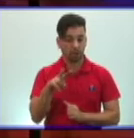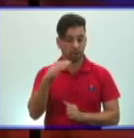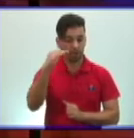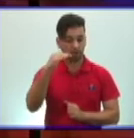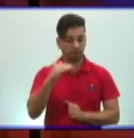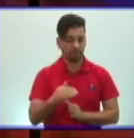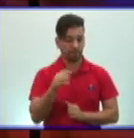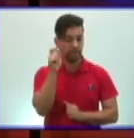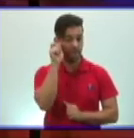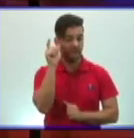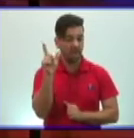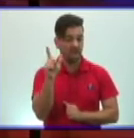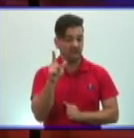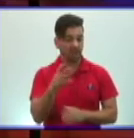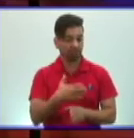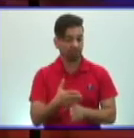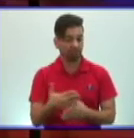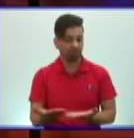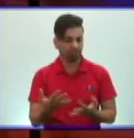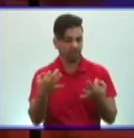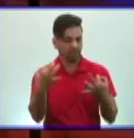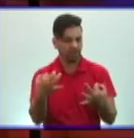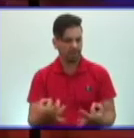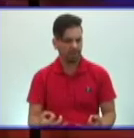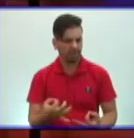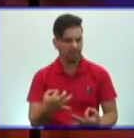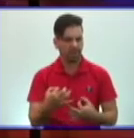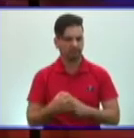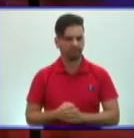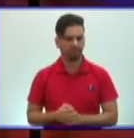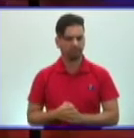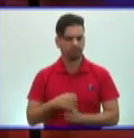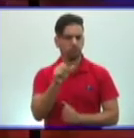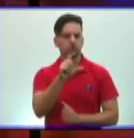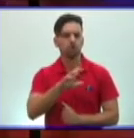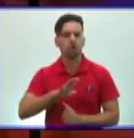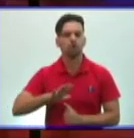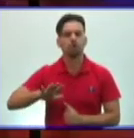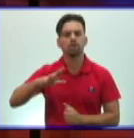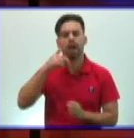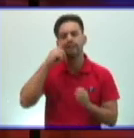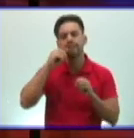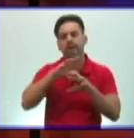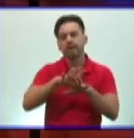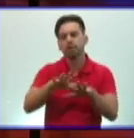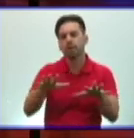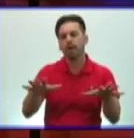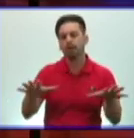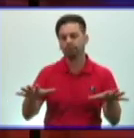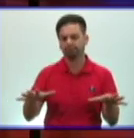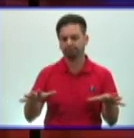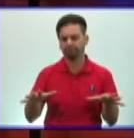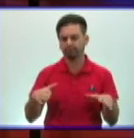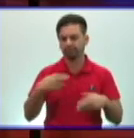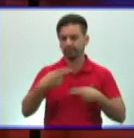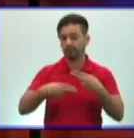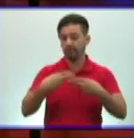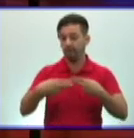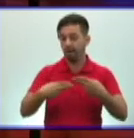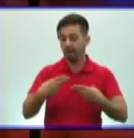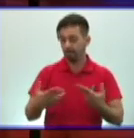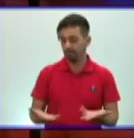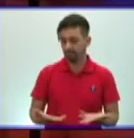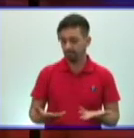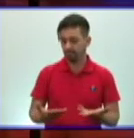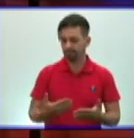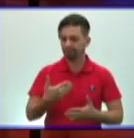ideas determinan la realidad natural y social. Por lo tanto, se construye la realidad. Es decir, en la